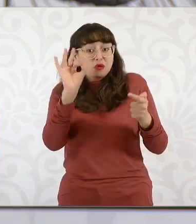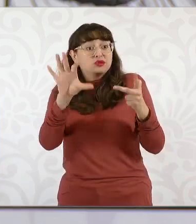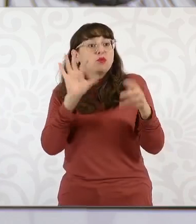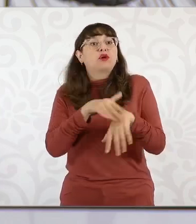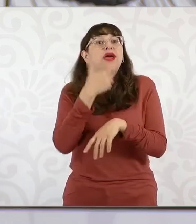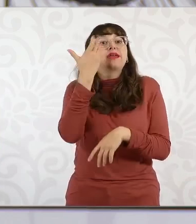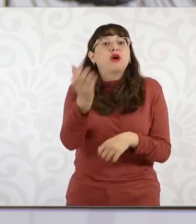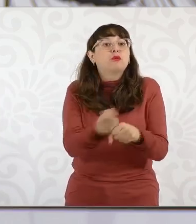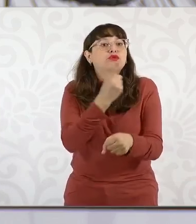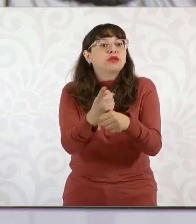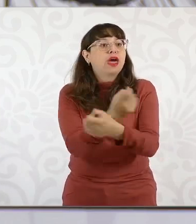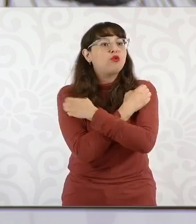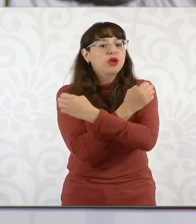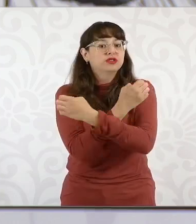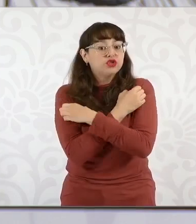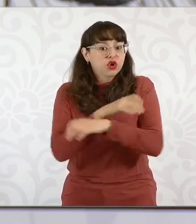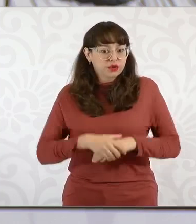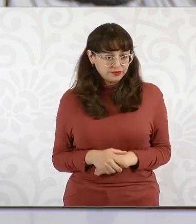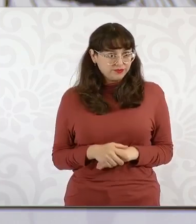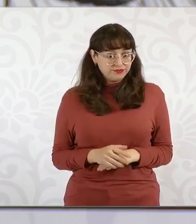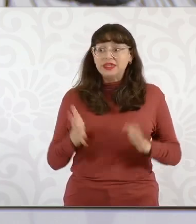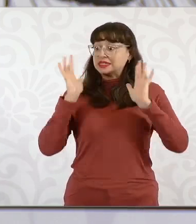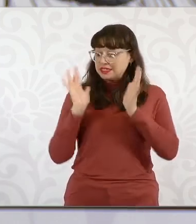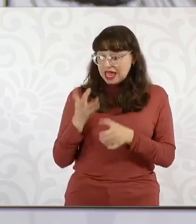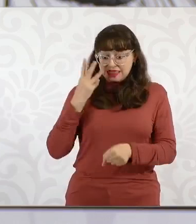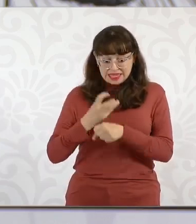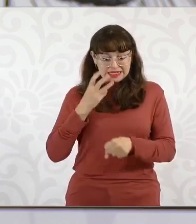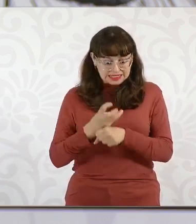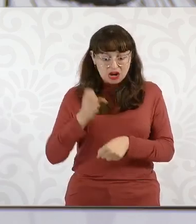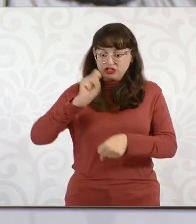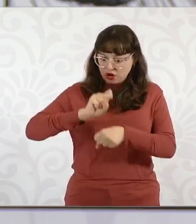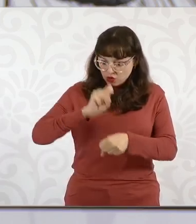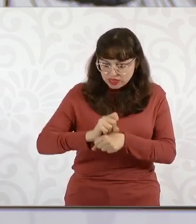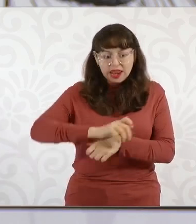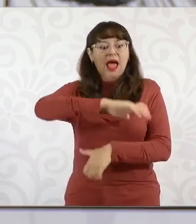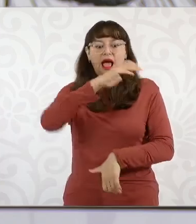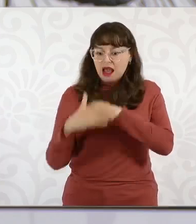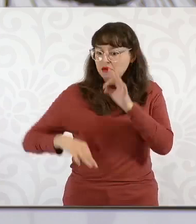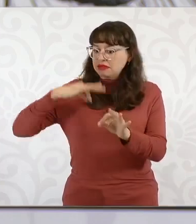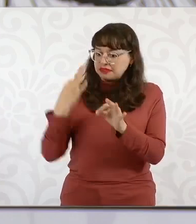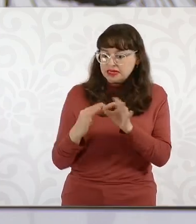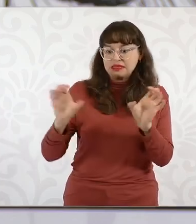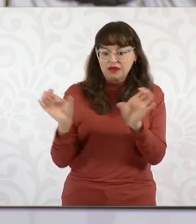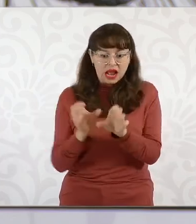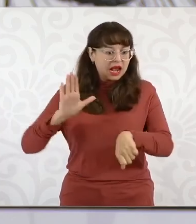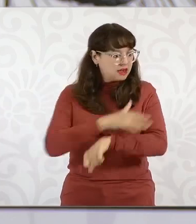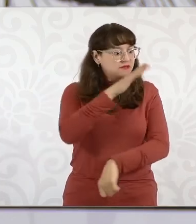educación. Pasaste tercero de secundaria, tienes una calificación aprobatoria de tercero de